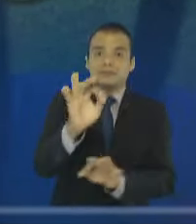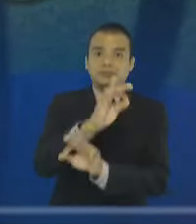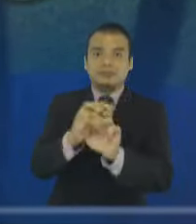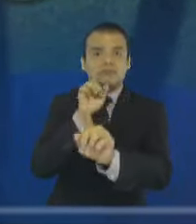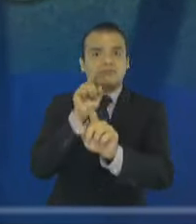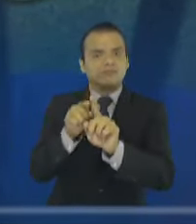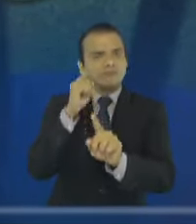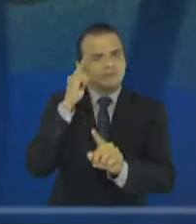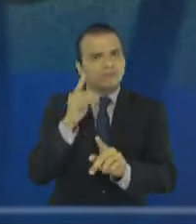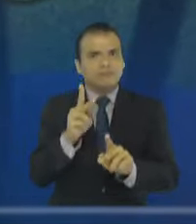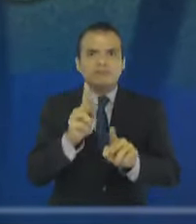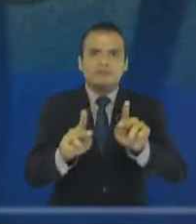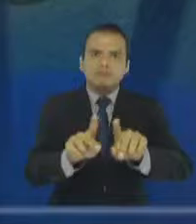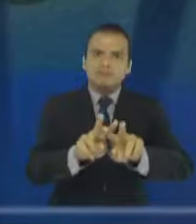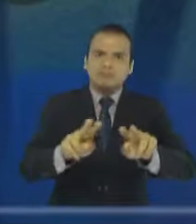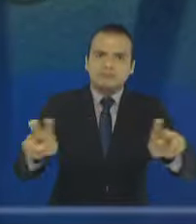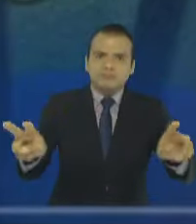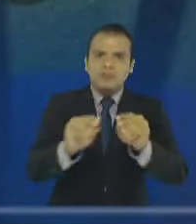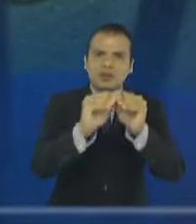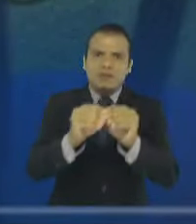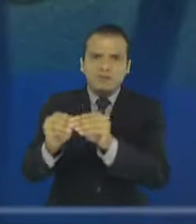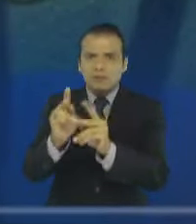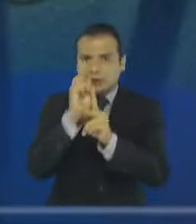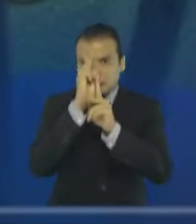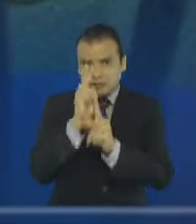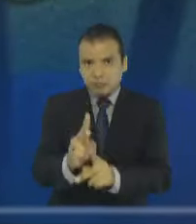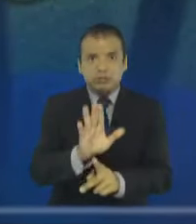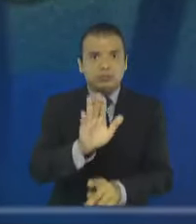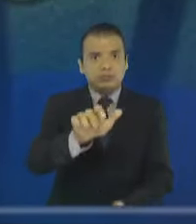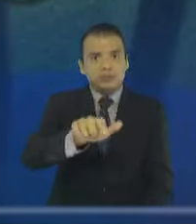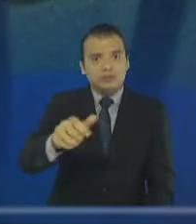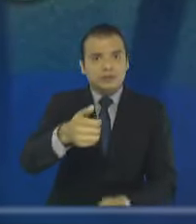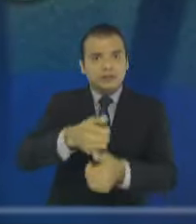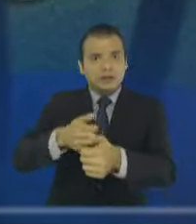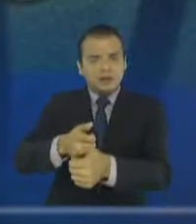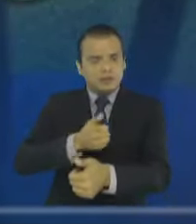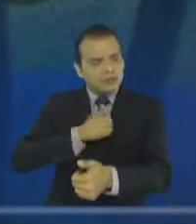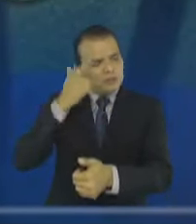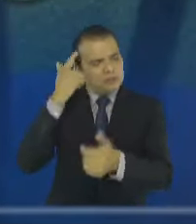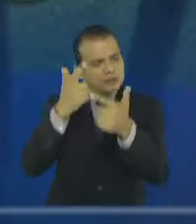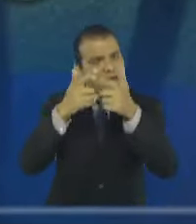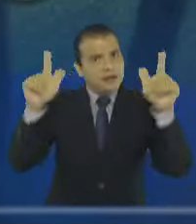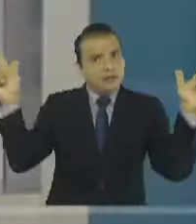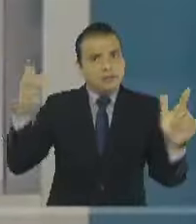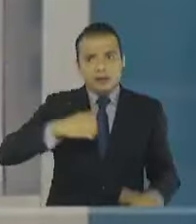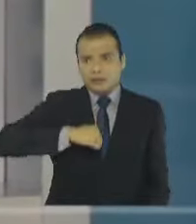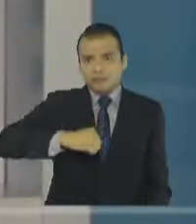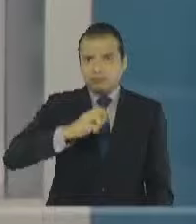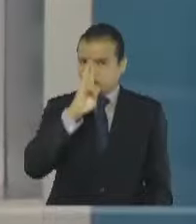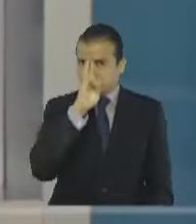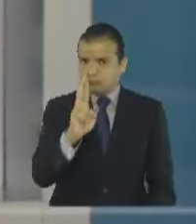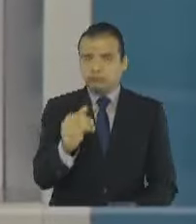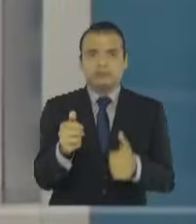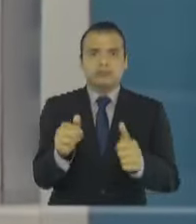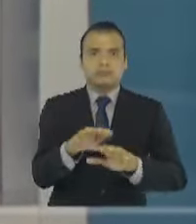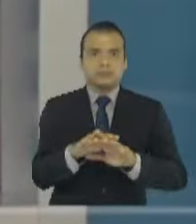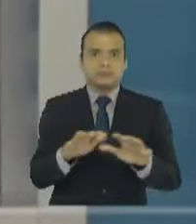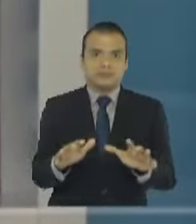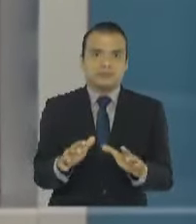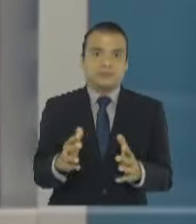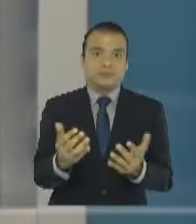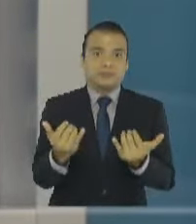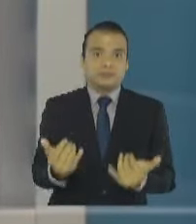y a la reivindicación de los derechos de las personas a vivir con libertad desde su identidad de género. Por esto, el conversatorio de